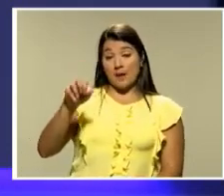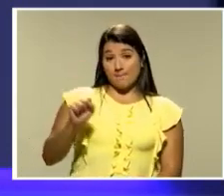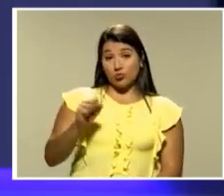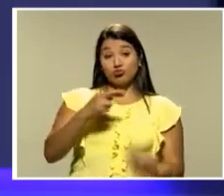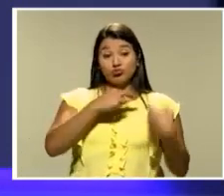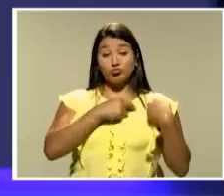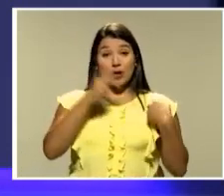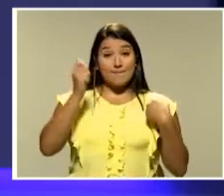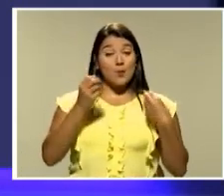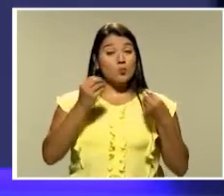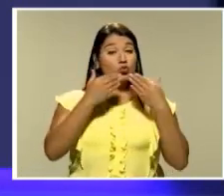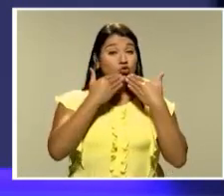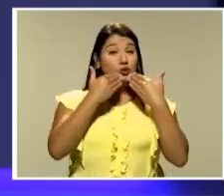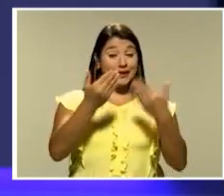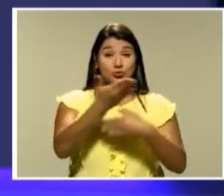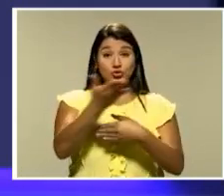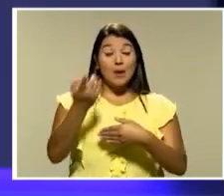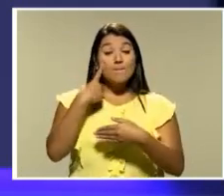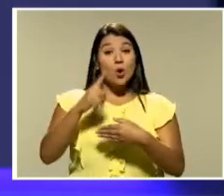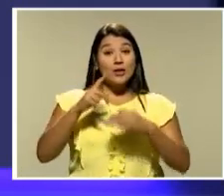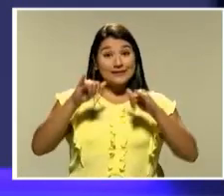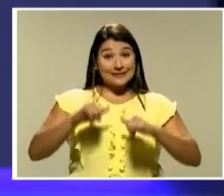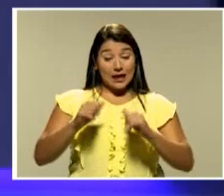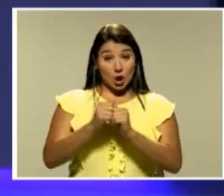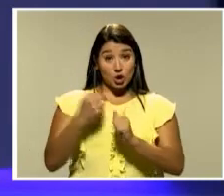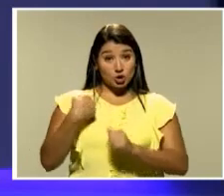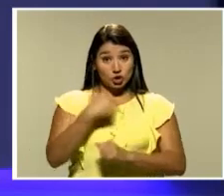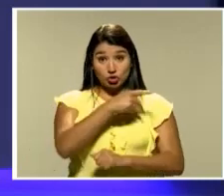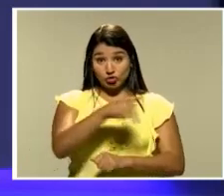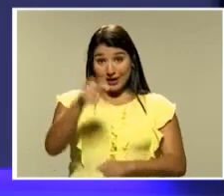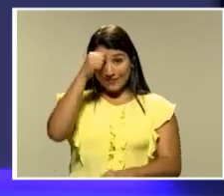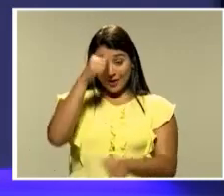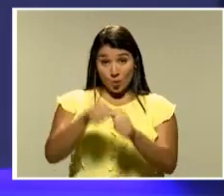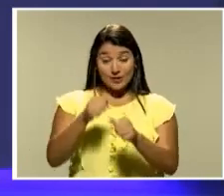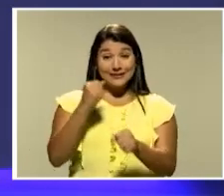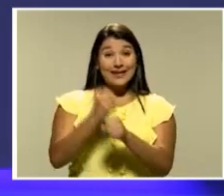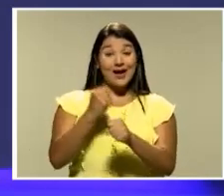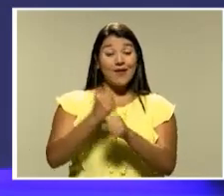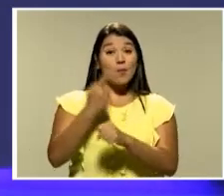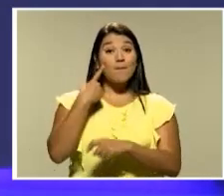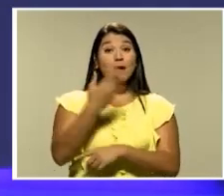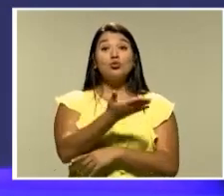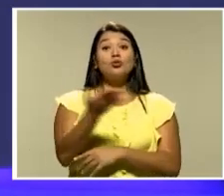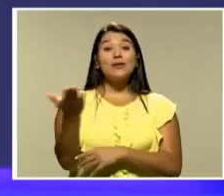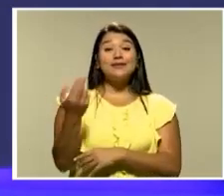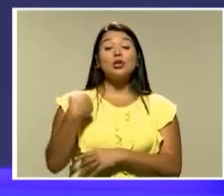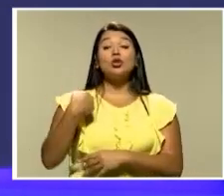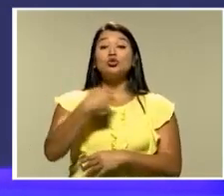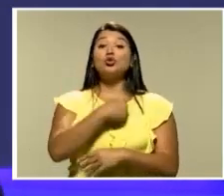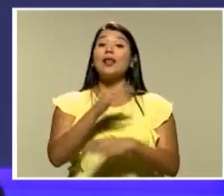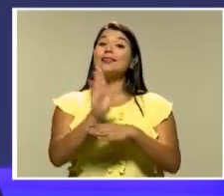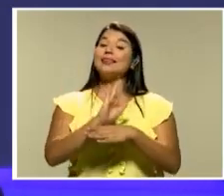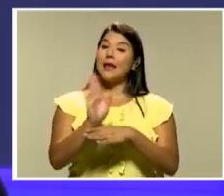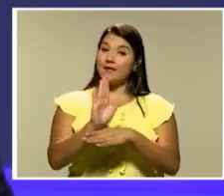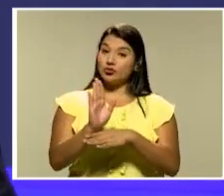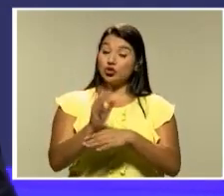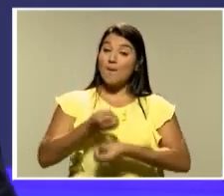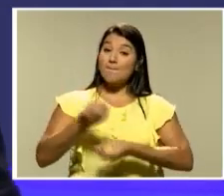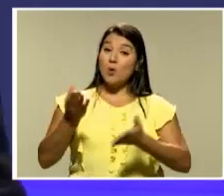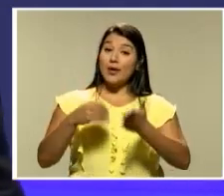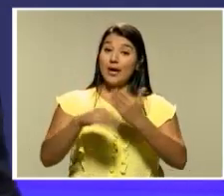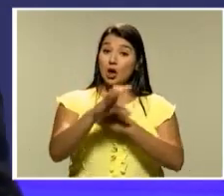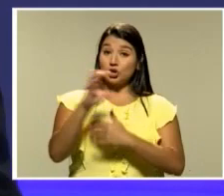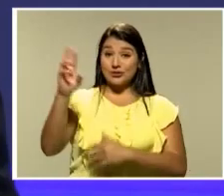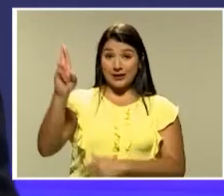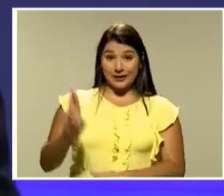pensiones, muchísimas gracias a ustedes por estar ahí. Y recuerde, trabajamos para usted. Somos la televisión